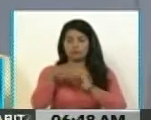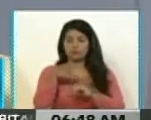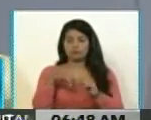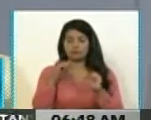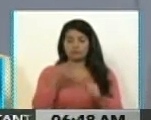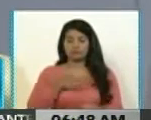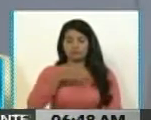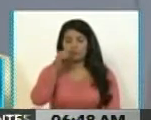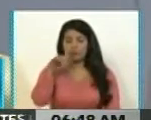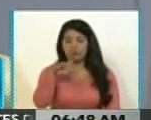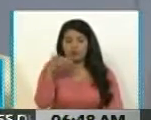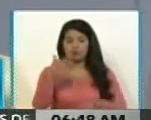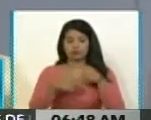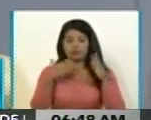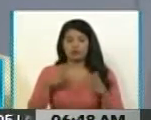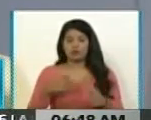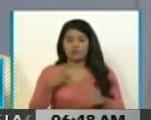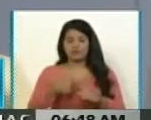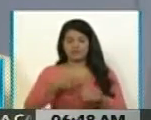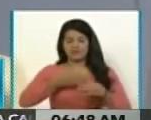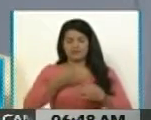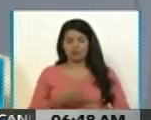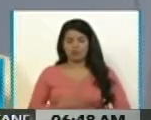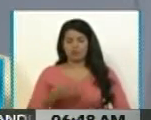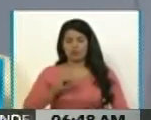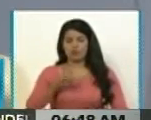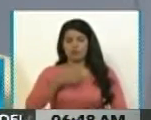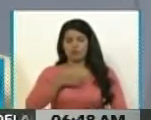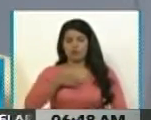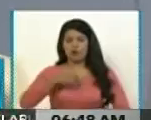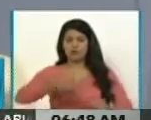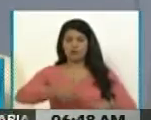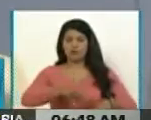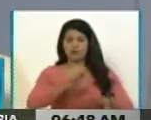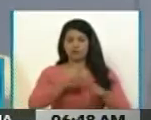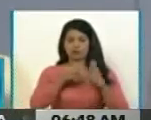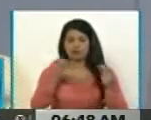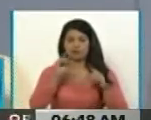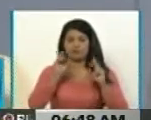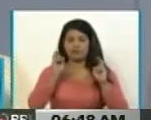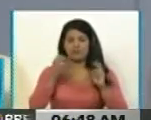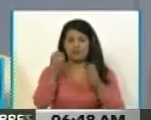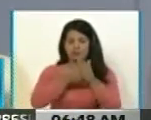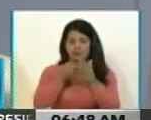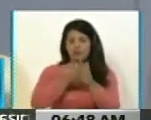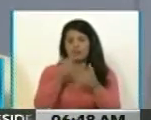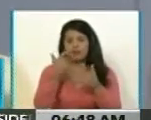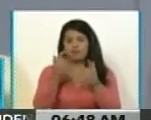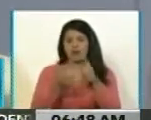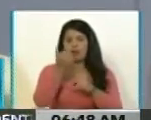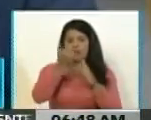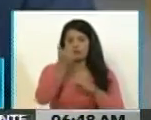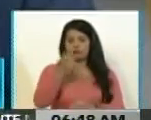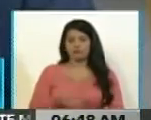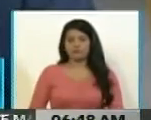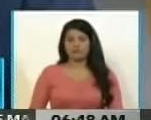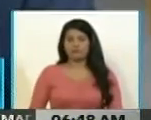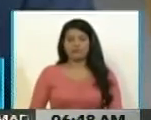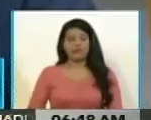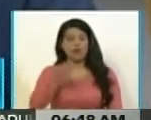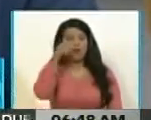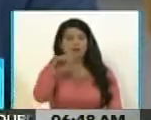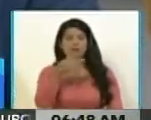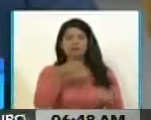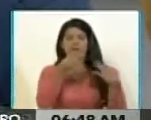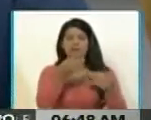pueblo revolucionario convencido de que no vamos a abandonar nuestras conquistas, nuestras luchas y nuestros logros. El pueblo siempre ha sido protagonista,